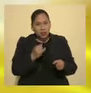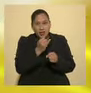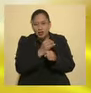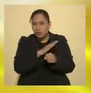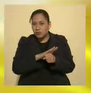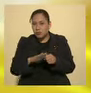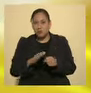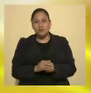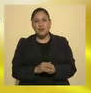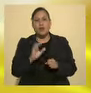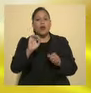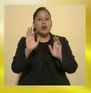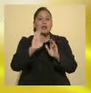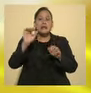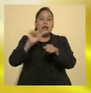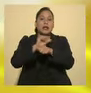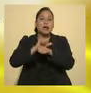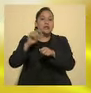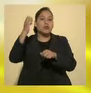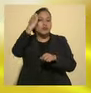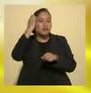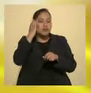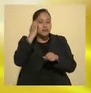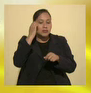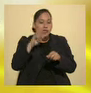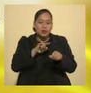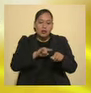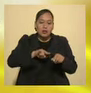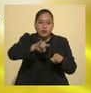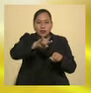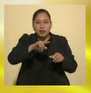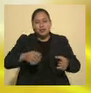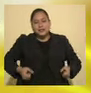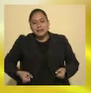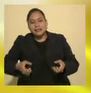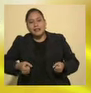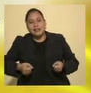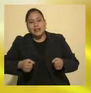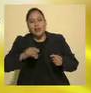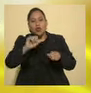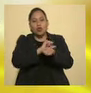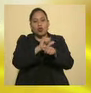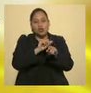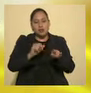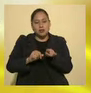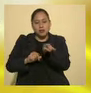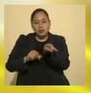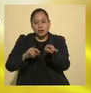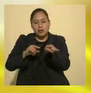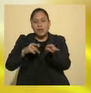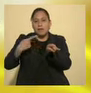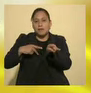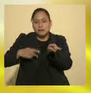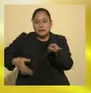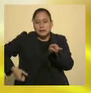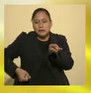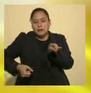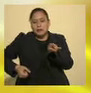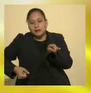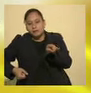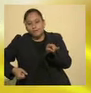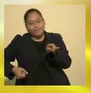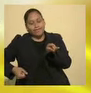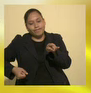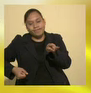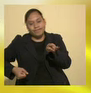porque de pronto dejaste tu coche estacionado sobre la banqueta, vas desplazándote, ¿y cómo te pasa? Aquí el tema de la